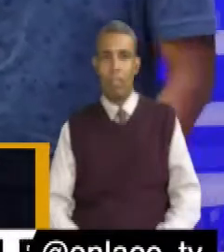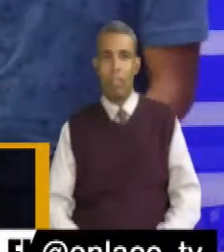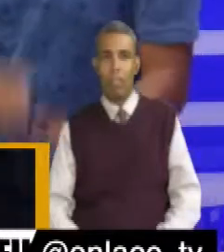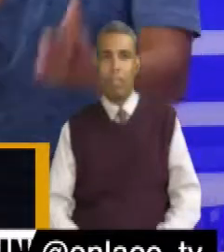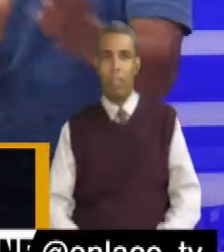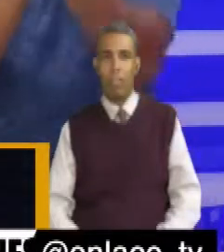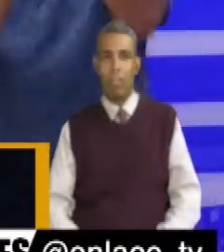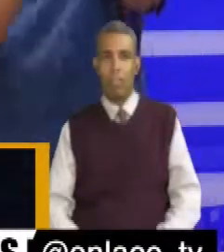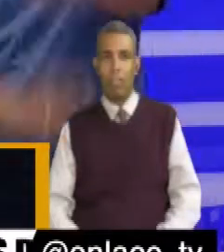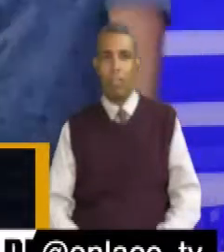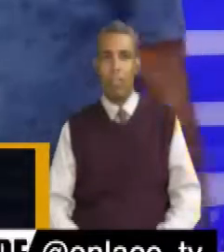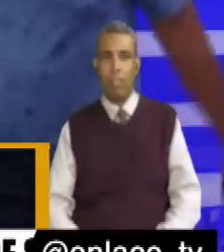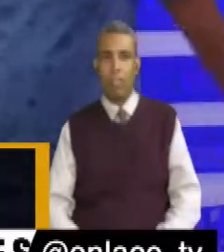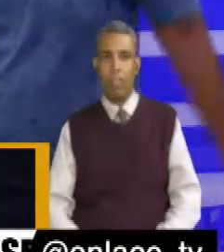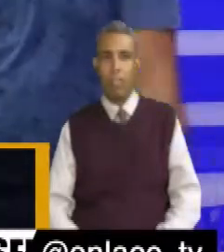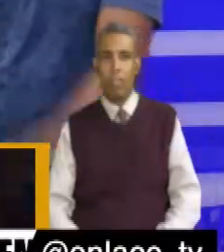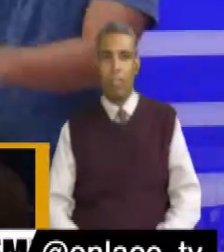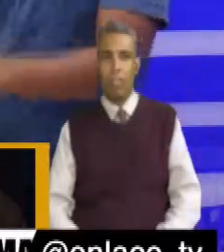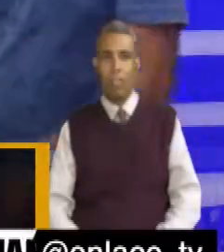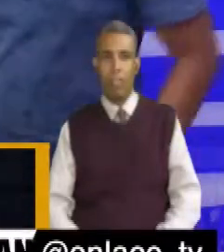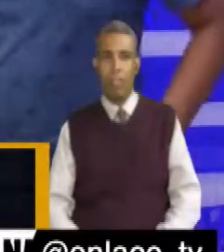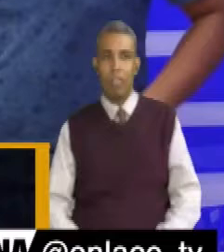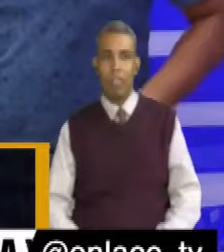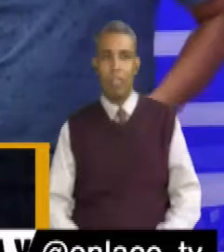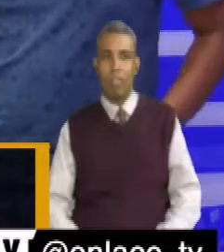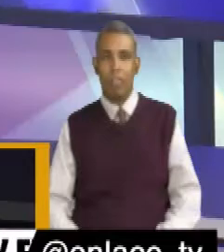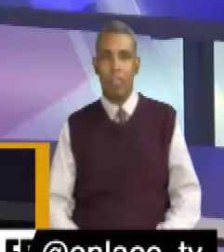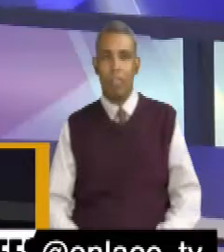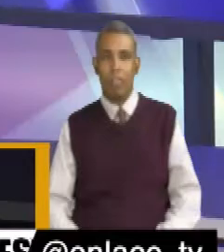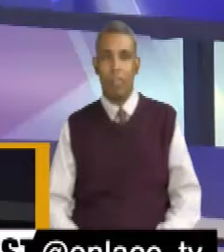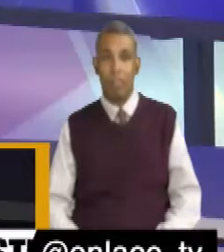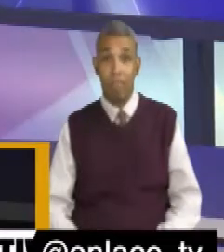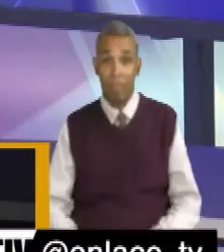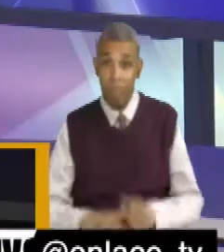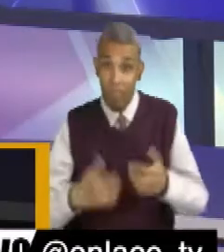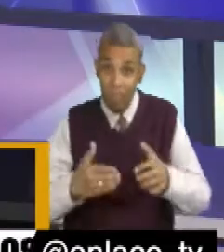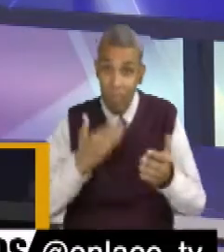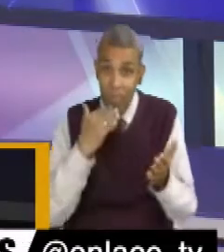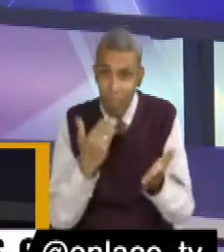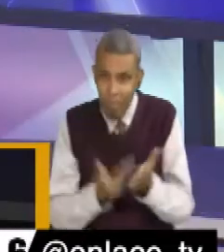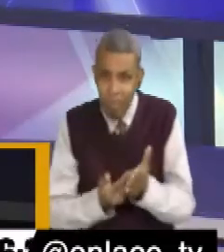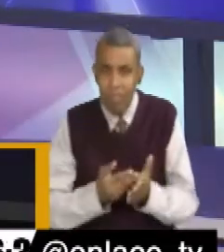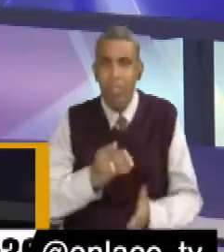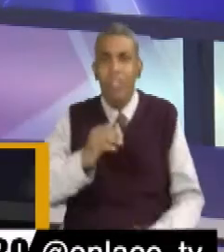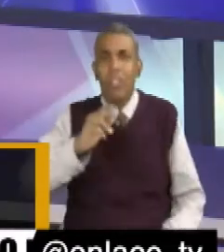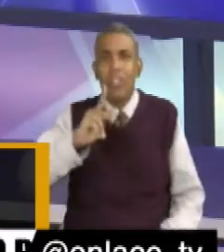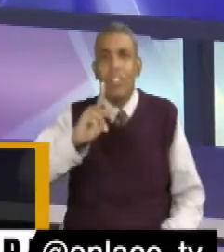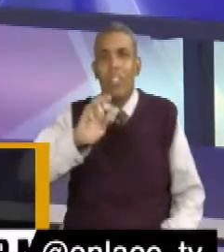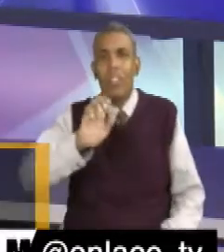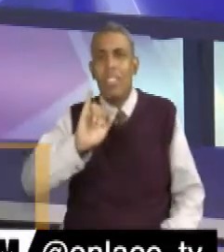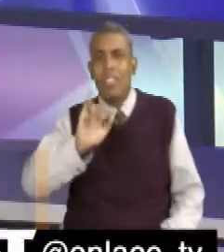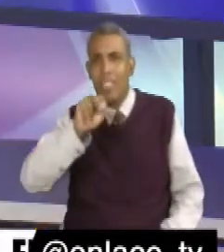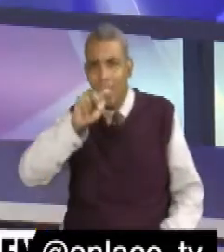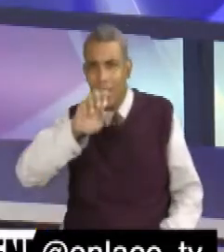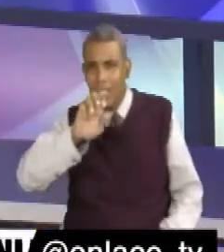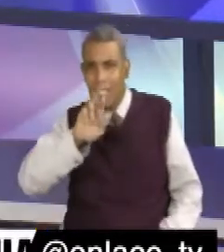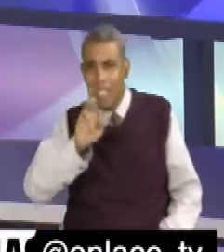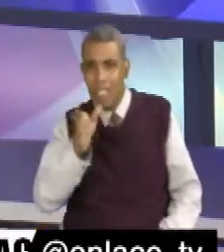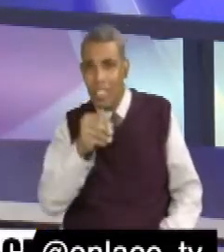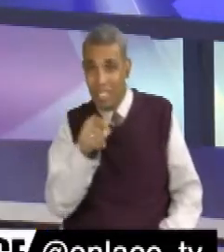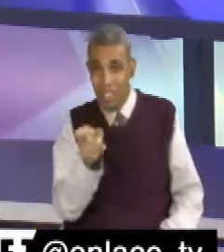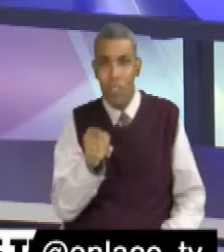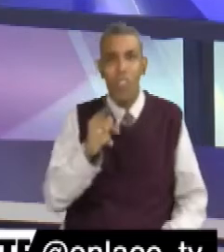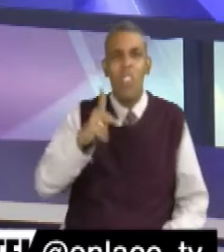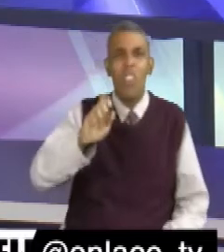yo lo sé hacer! Bueno, mil gracias a Kanner, Keiner y por supuesto a Alejandro por haber estado con nosotros aquí en Enlace